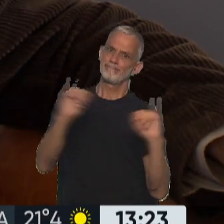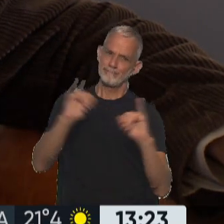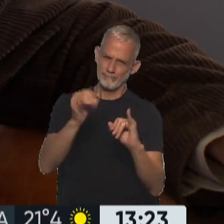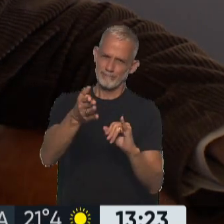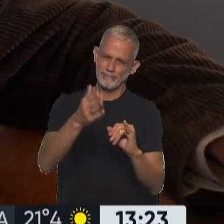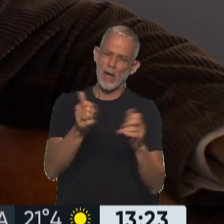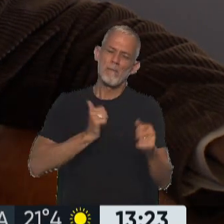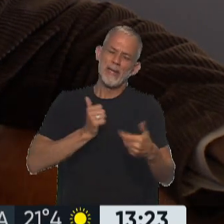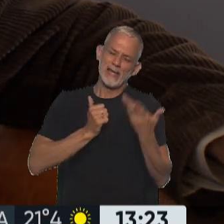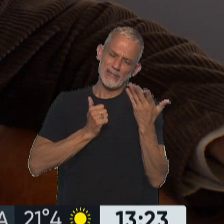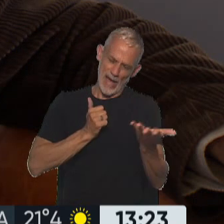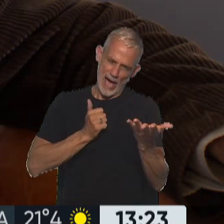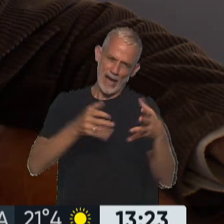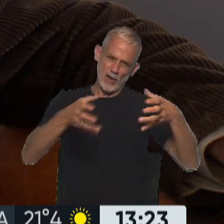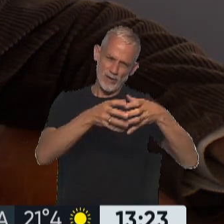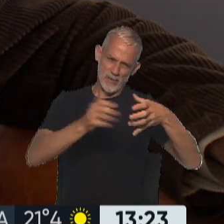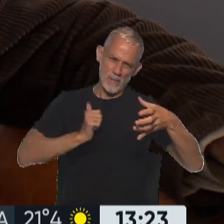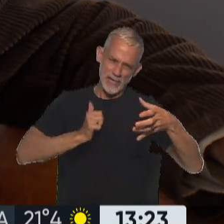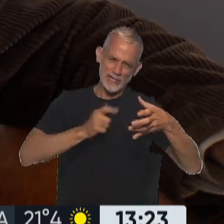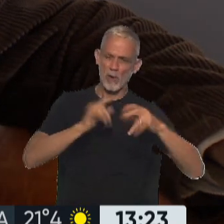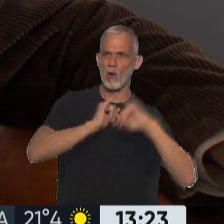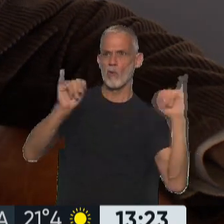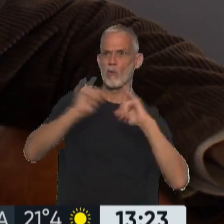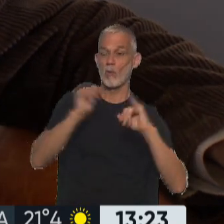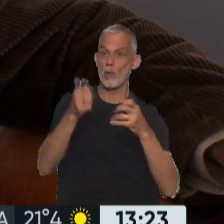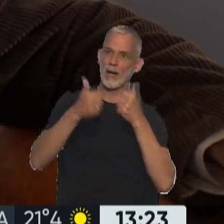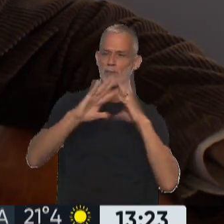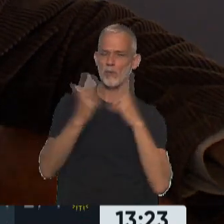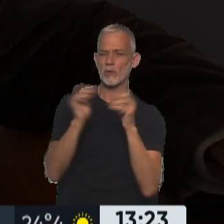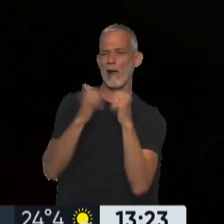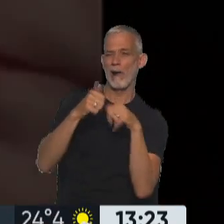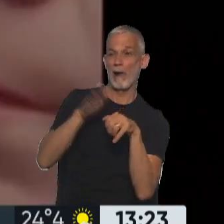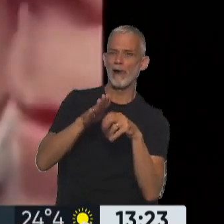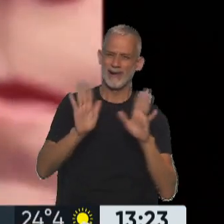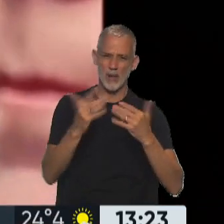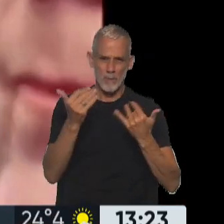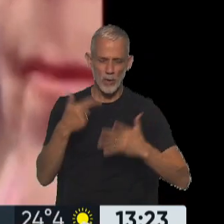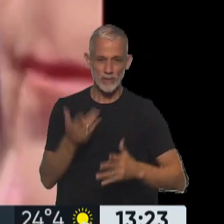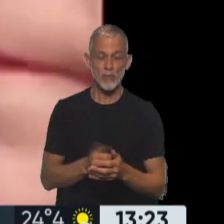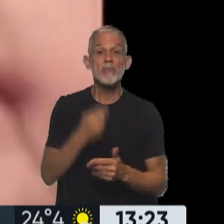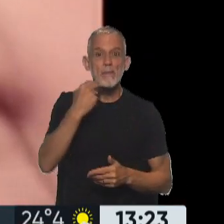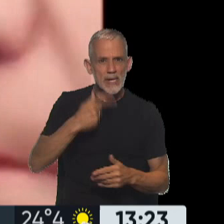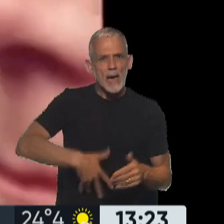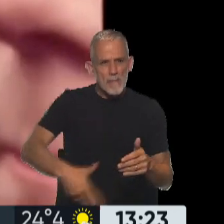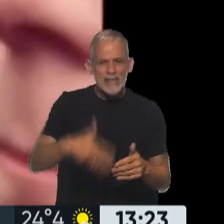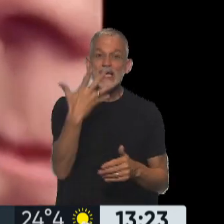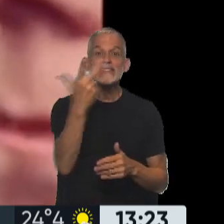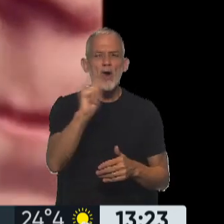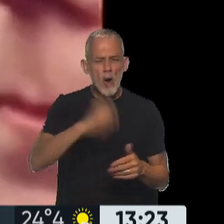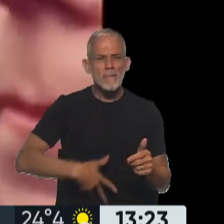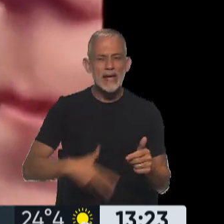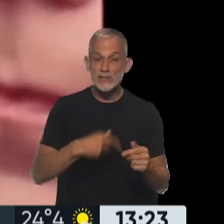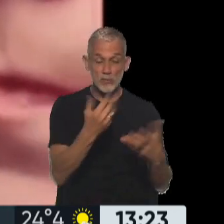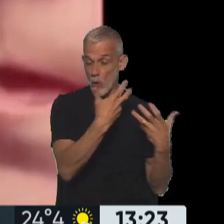de la Junta Militar, nos permitía este tipo de cosas. Sí. Mi hija estaba embarazada de 5 meses cuando